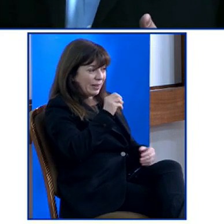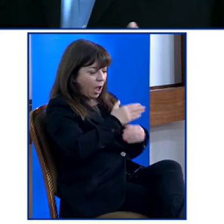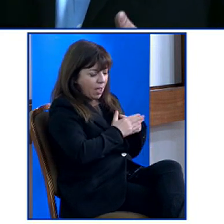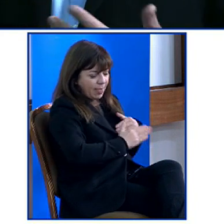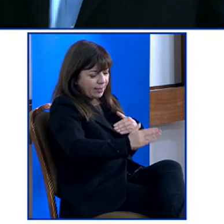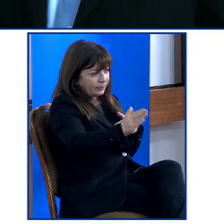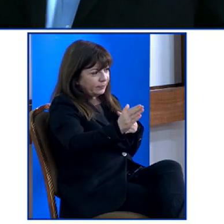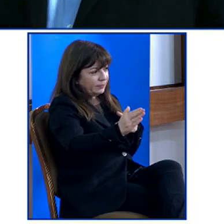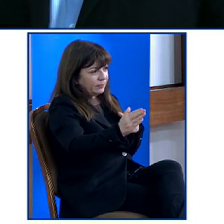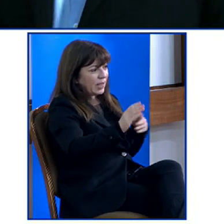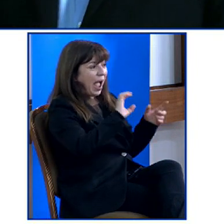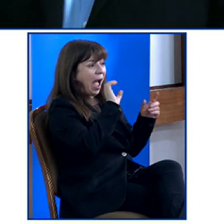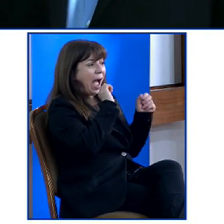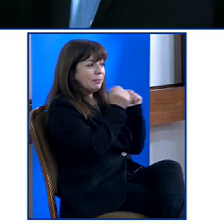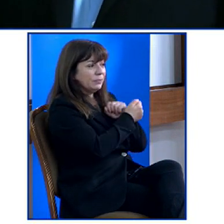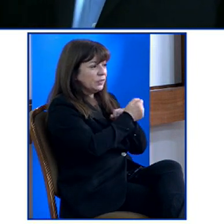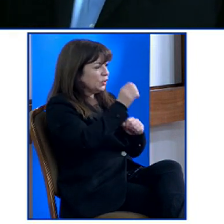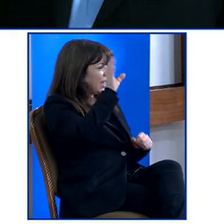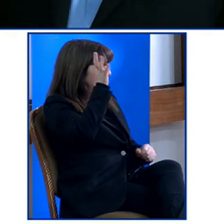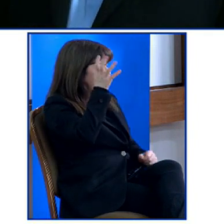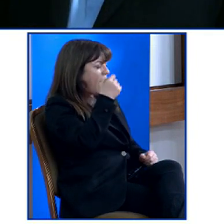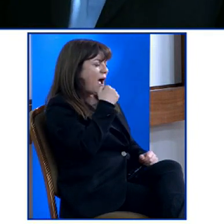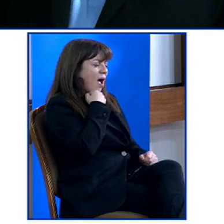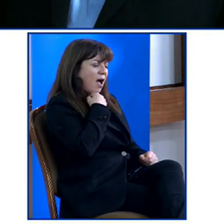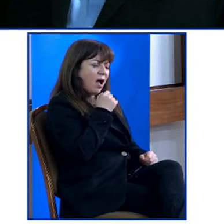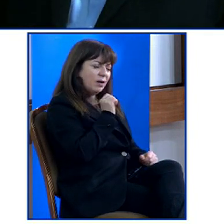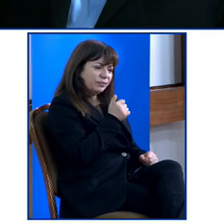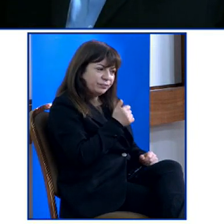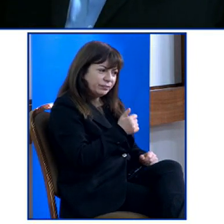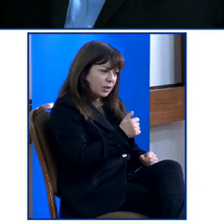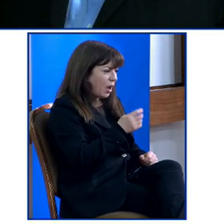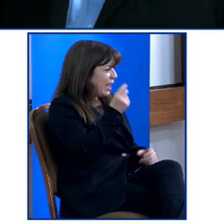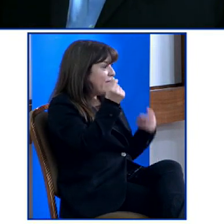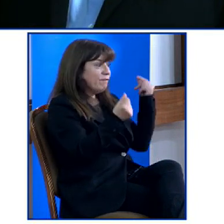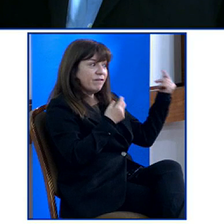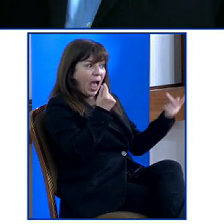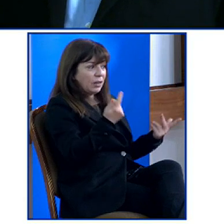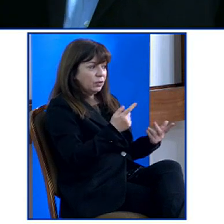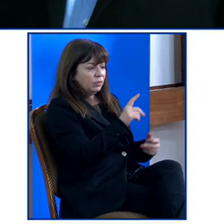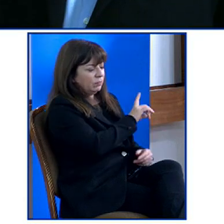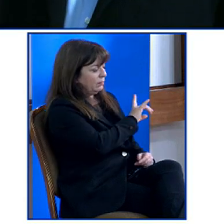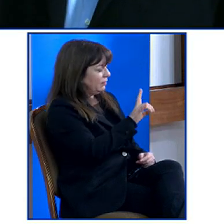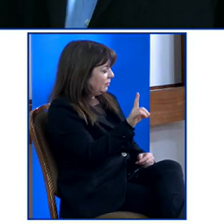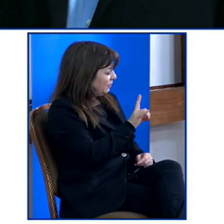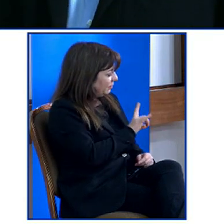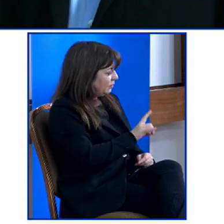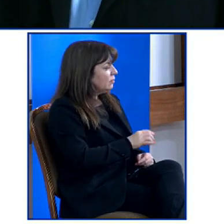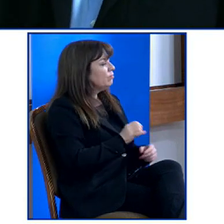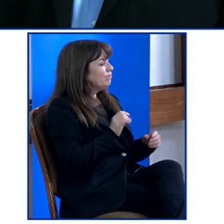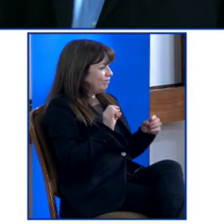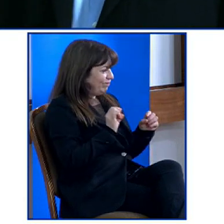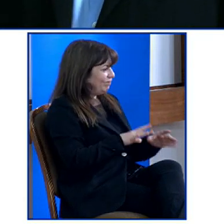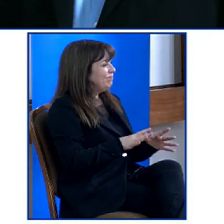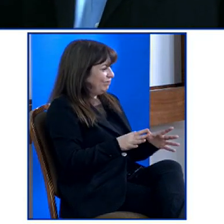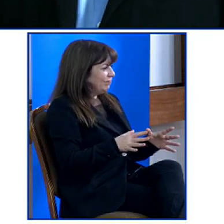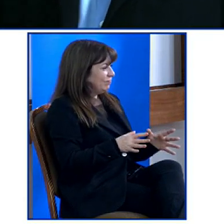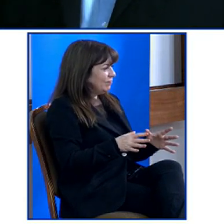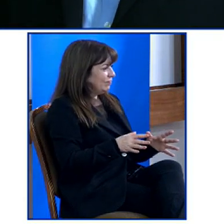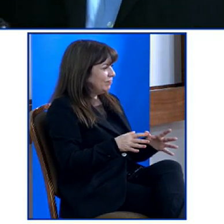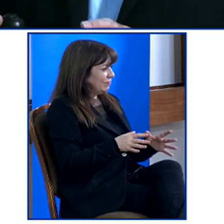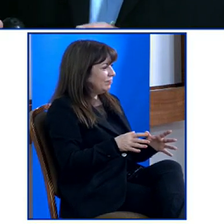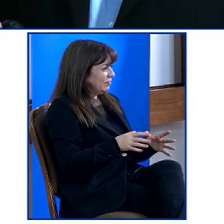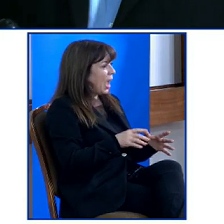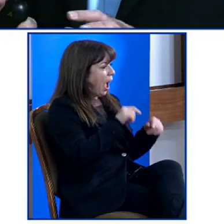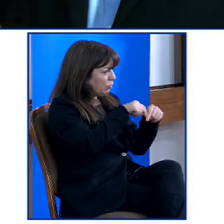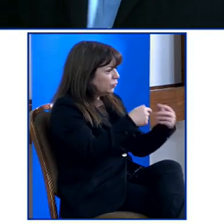está afectando ya. El cambio climático no es una entelequia de algo que va a suceder dentro de 80 años. El cambio climático